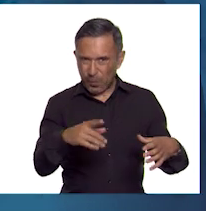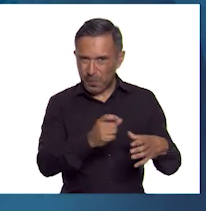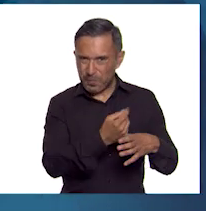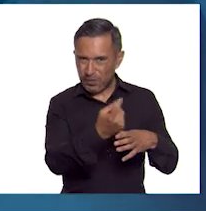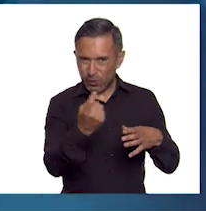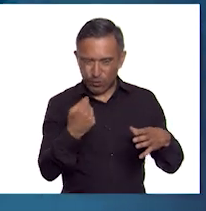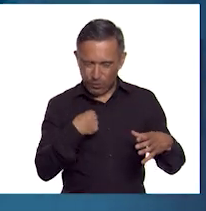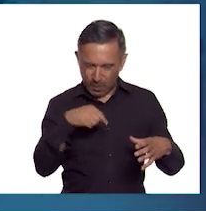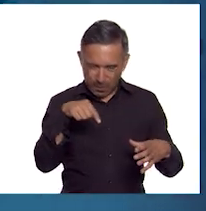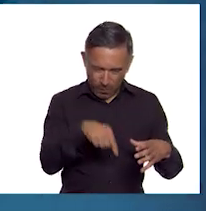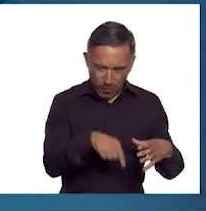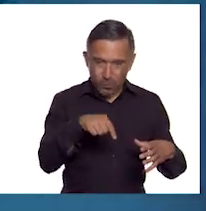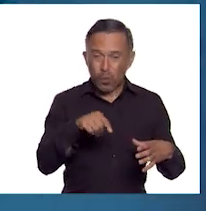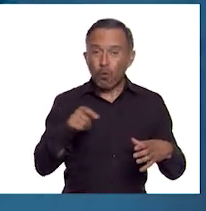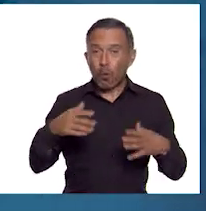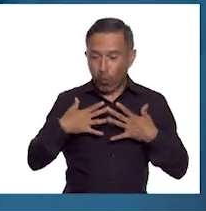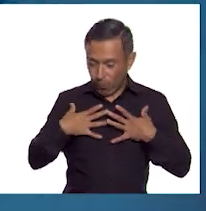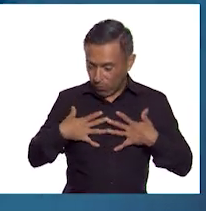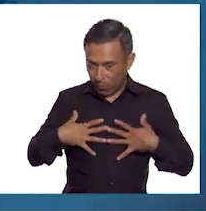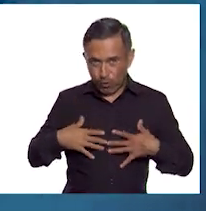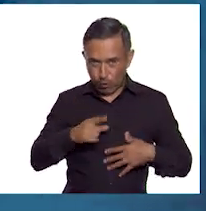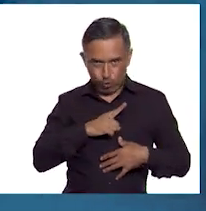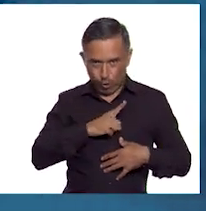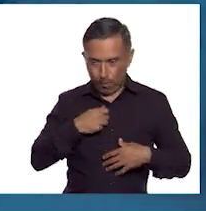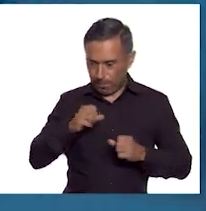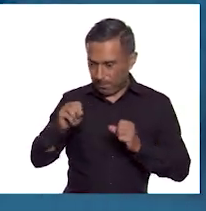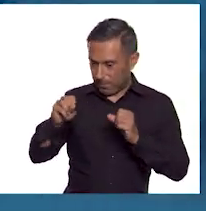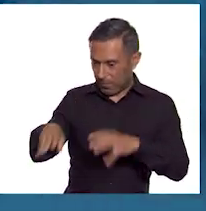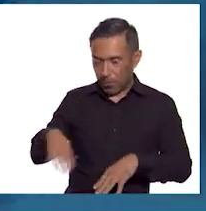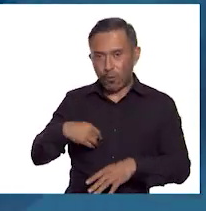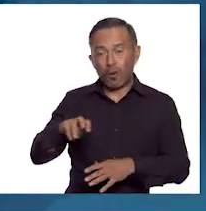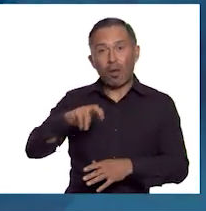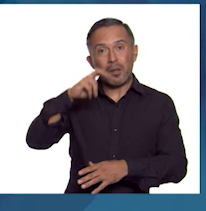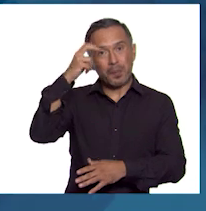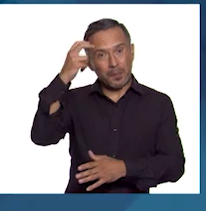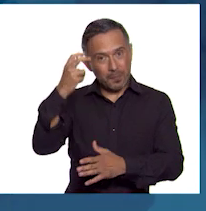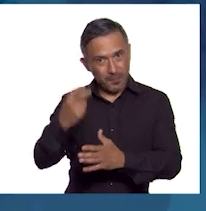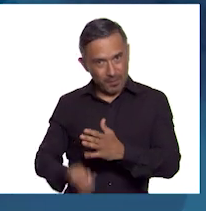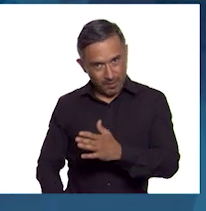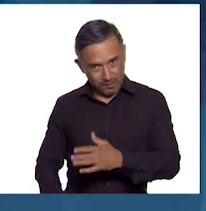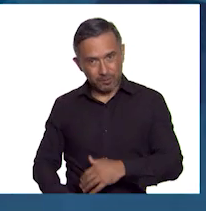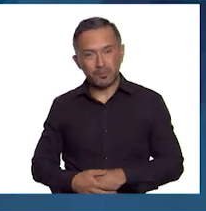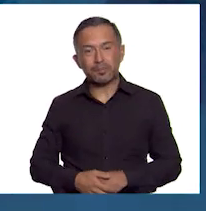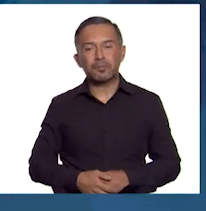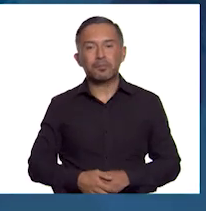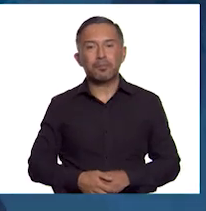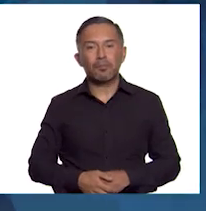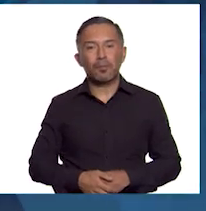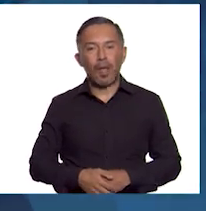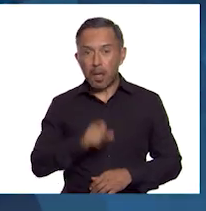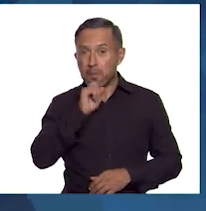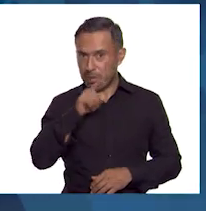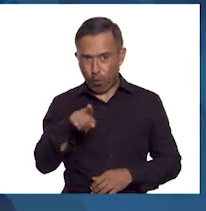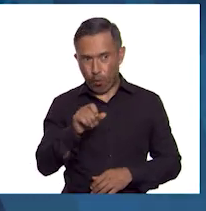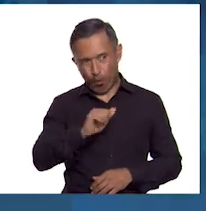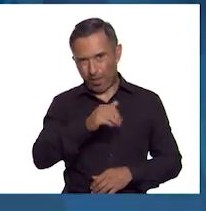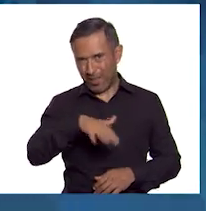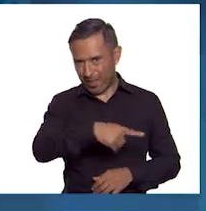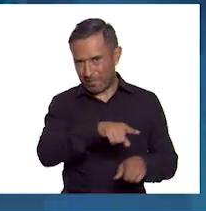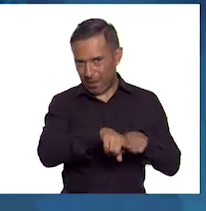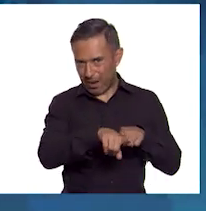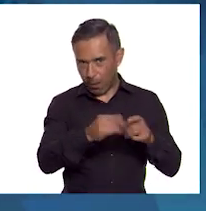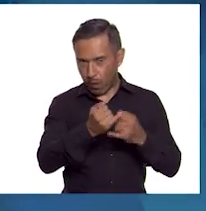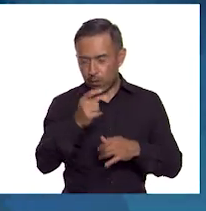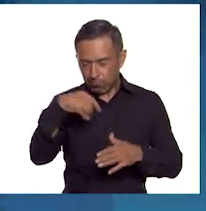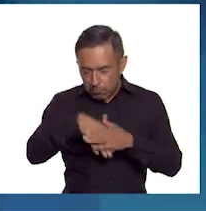Luego, arrojó el huso ella misma al pozo y saltó dentro. Llegó como la otra a la hermosa pradera